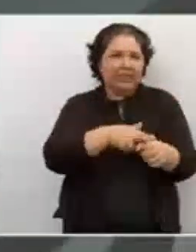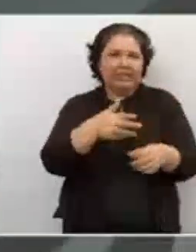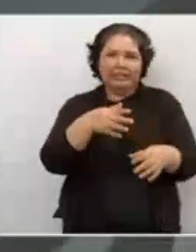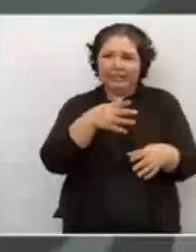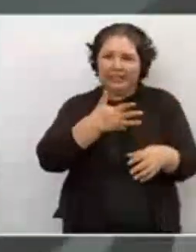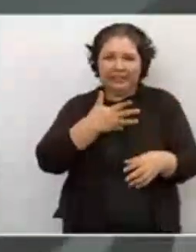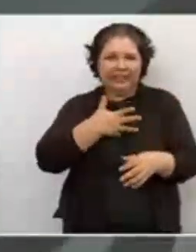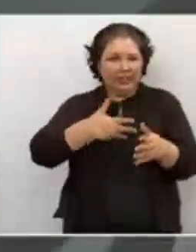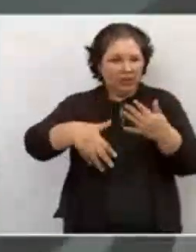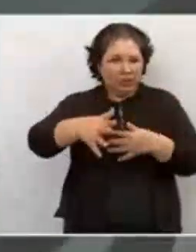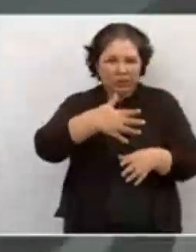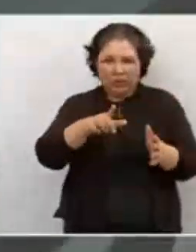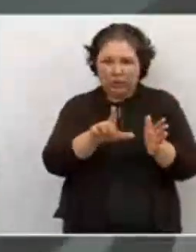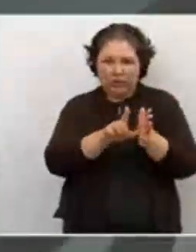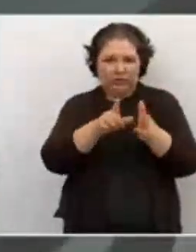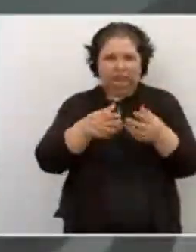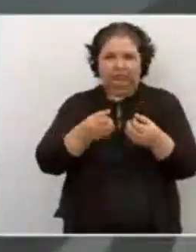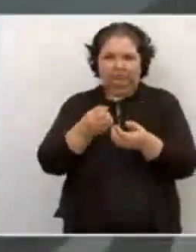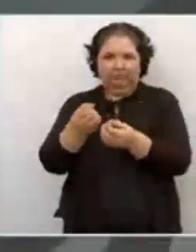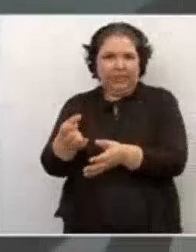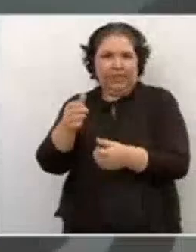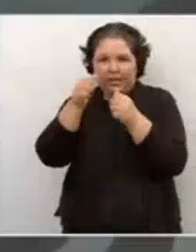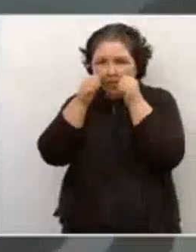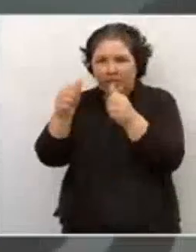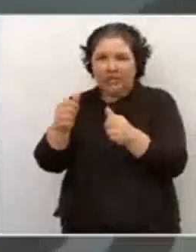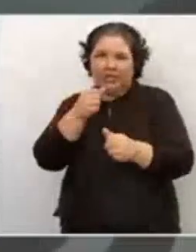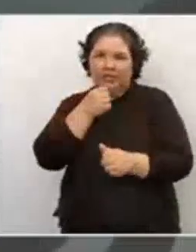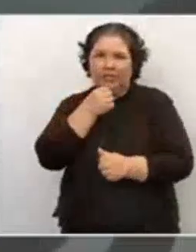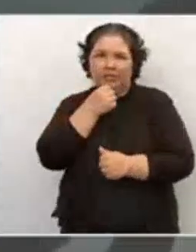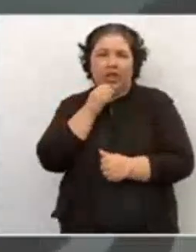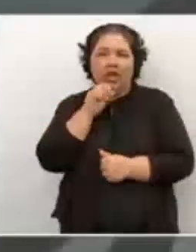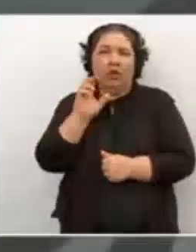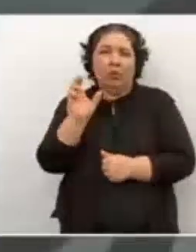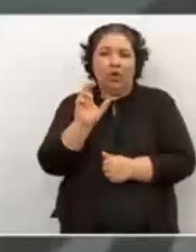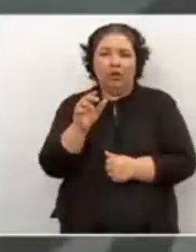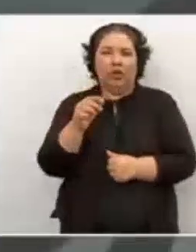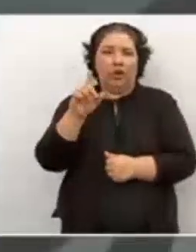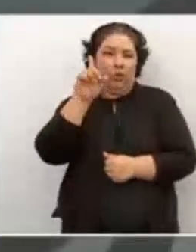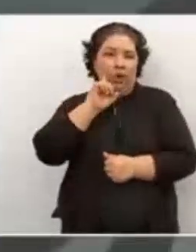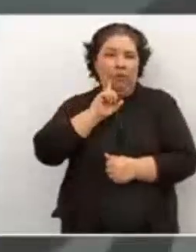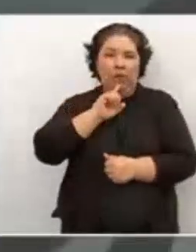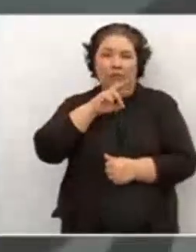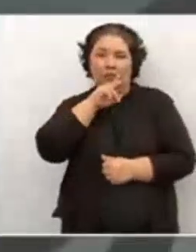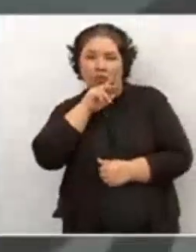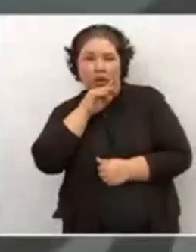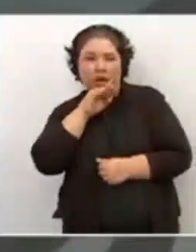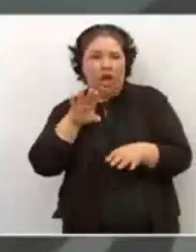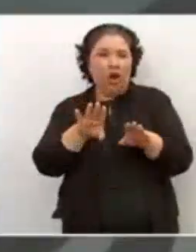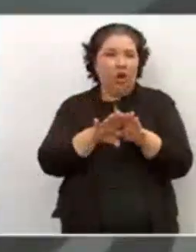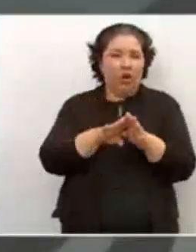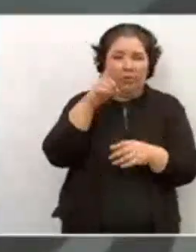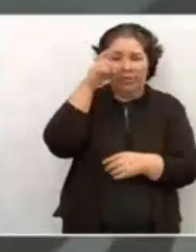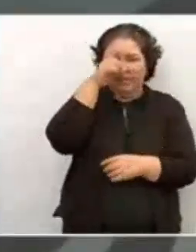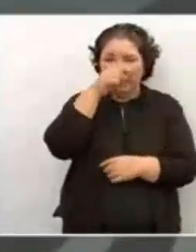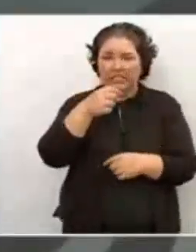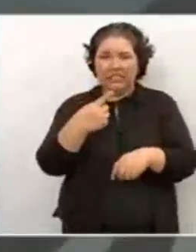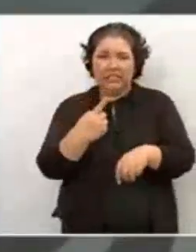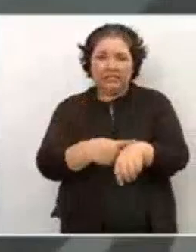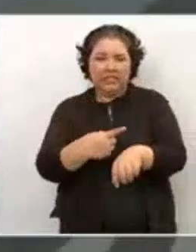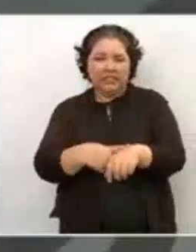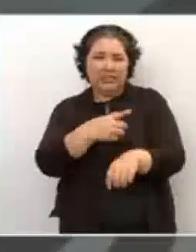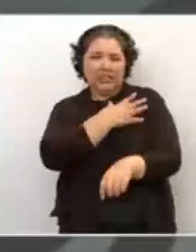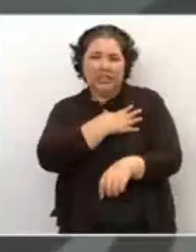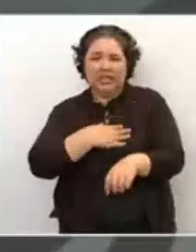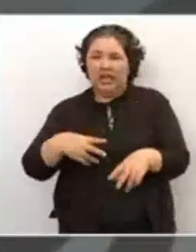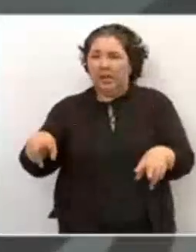vida. El derecho a la salud se cumple cuando una madre angustiada no tiene que pensar en vender su casa o endeudarse para que